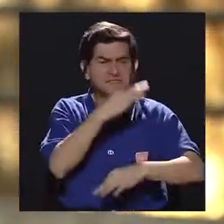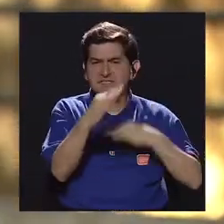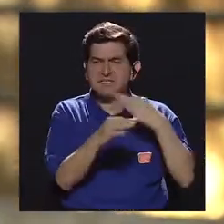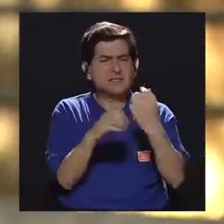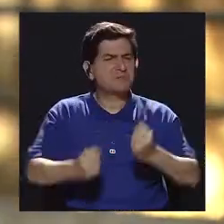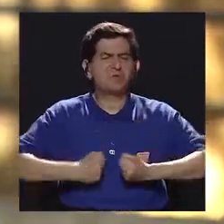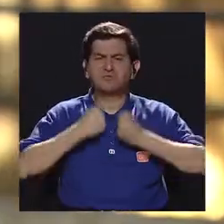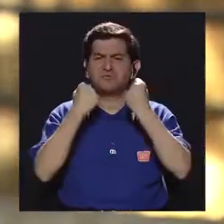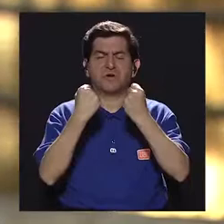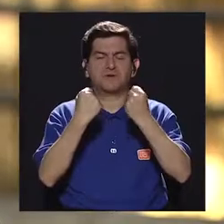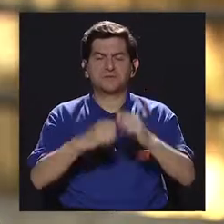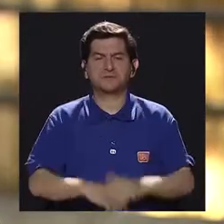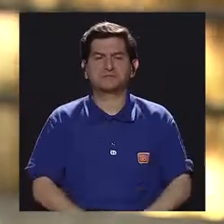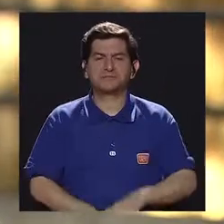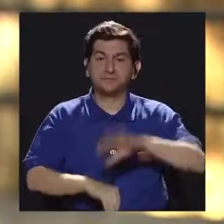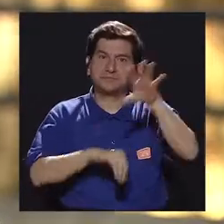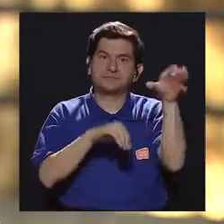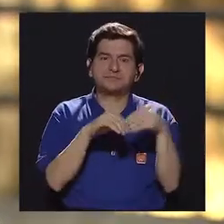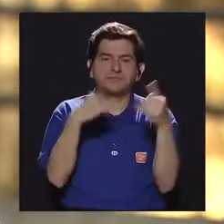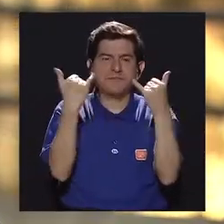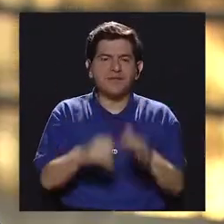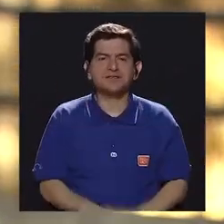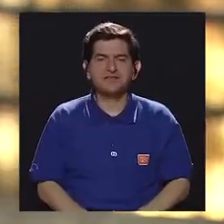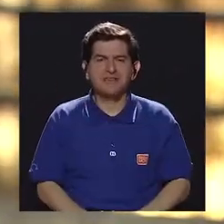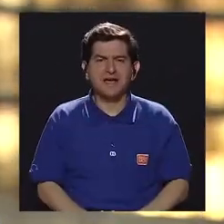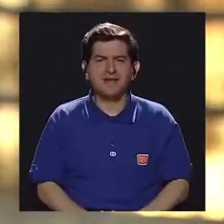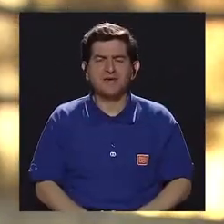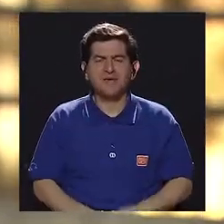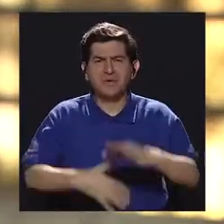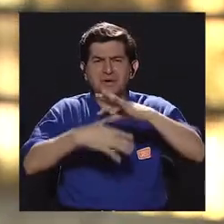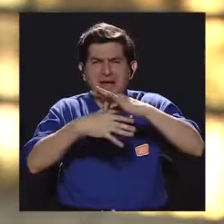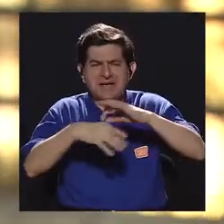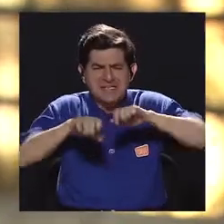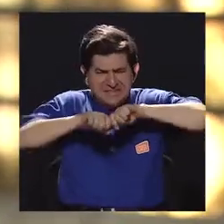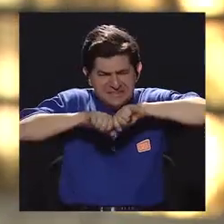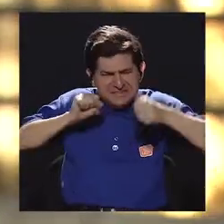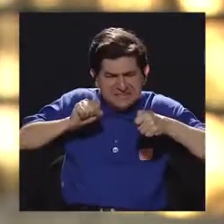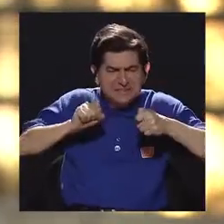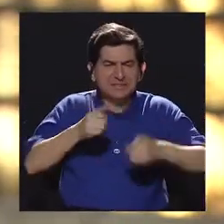que necesite tanta fuerza. Además, ya no desgarramos carne